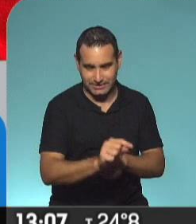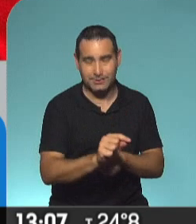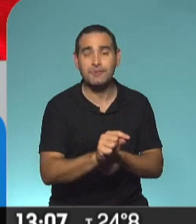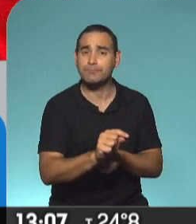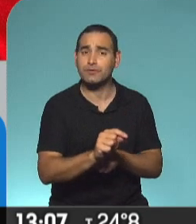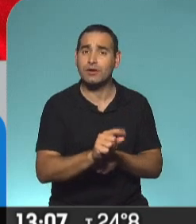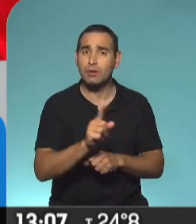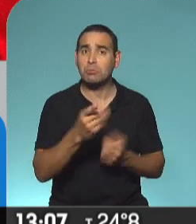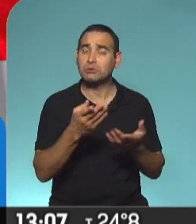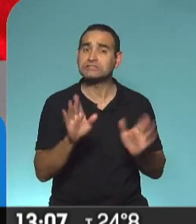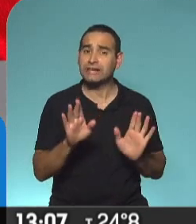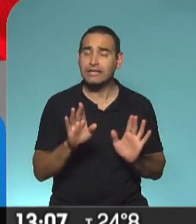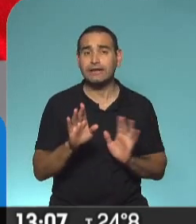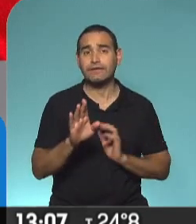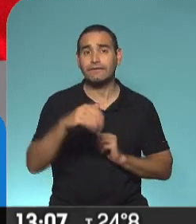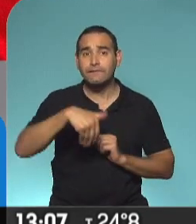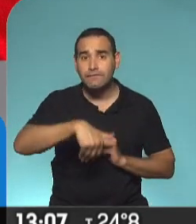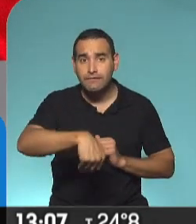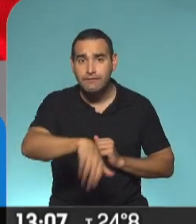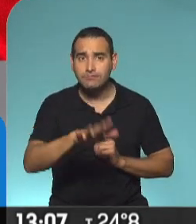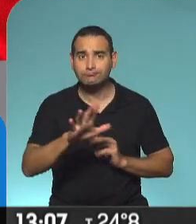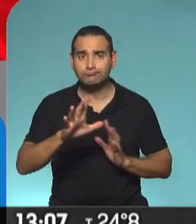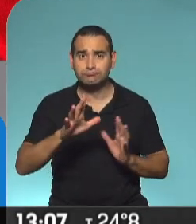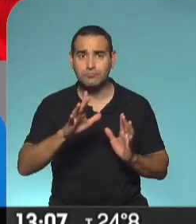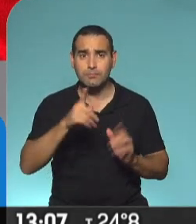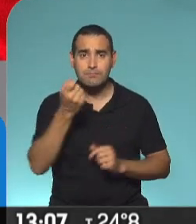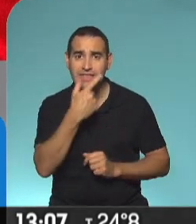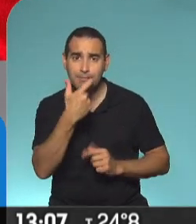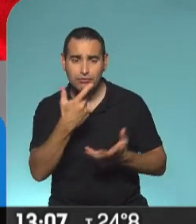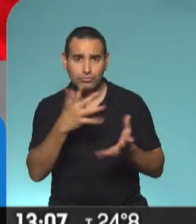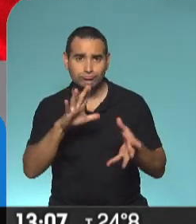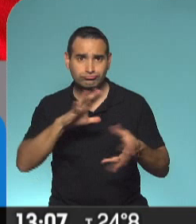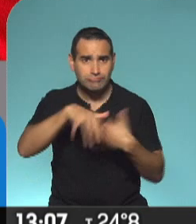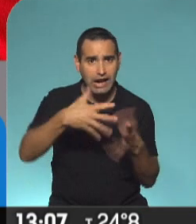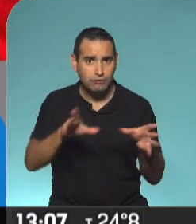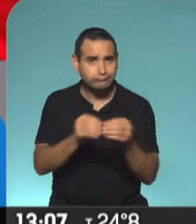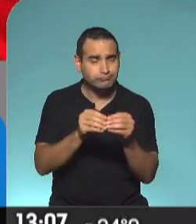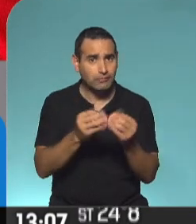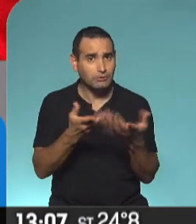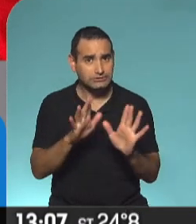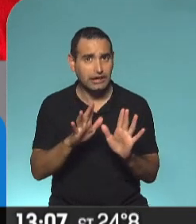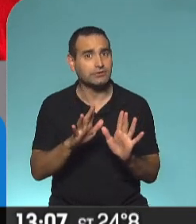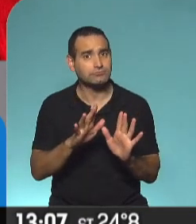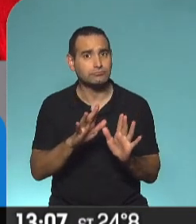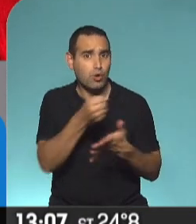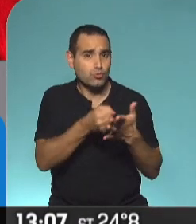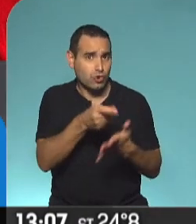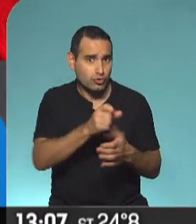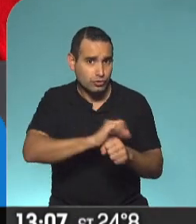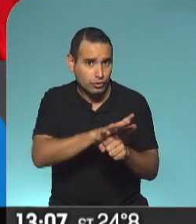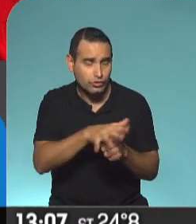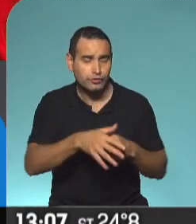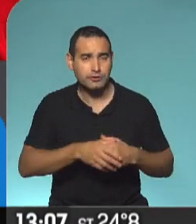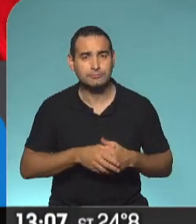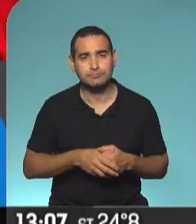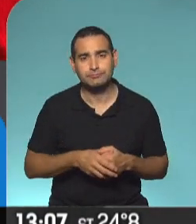estaría abriéndose la puerta quizás a una futura combinación de medicamentos que sí podrían cambiar el rumbo de esta enfermedad.